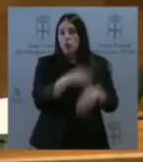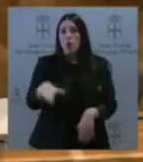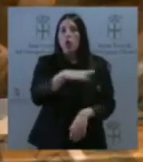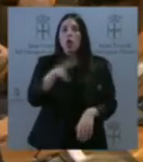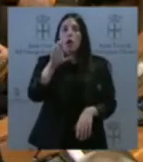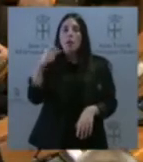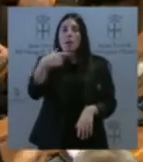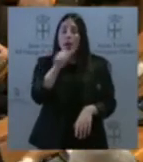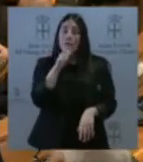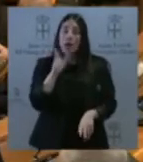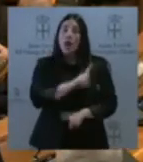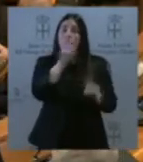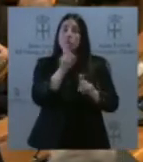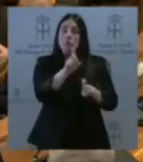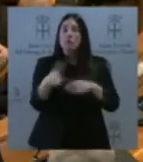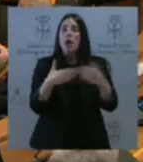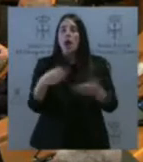Salmón.